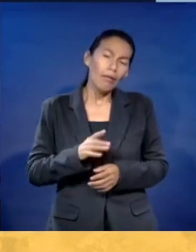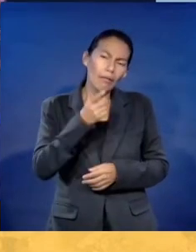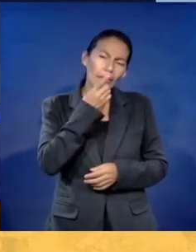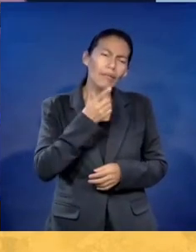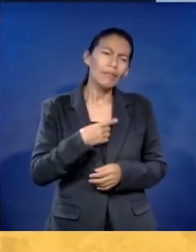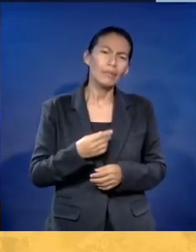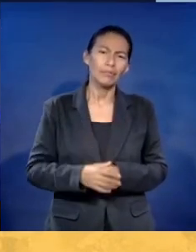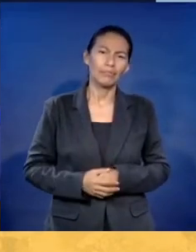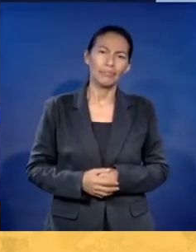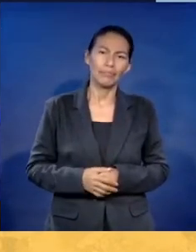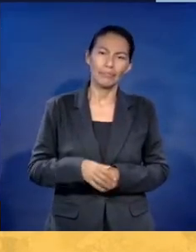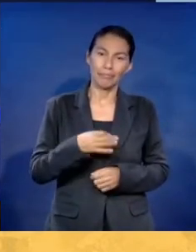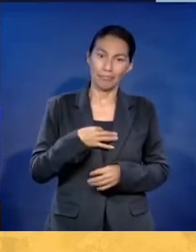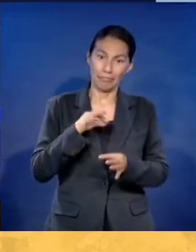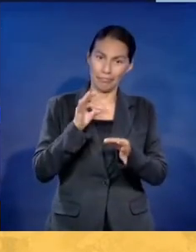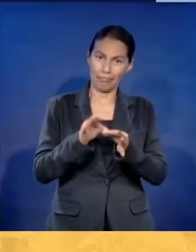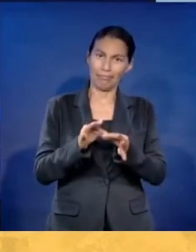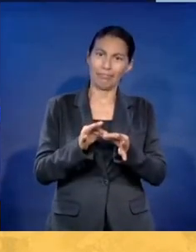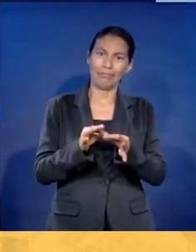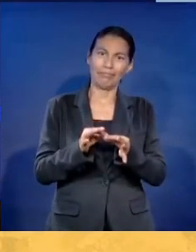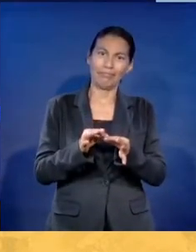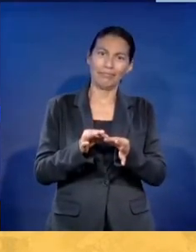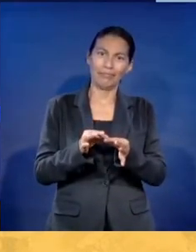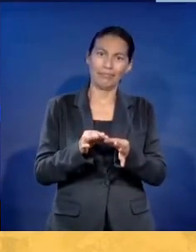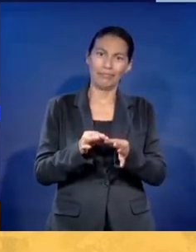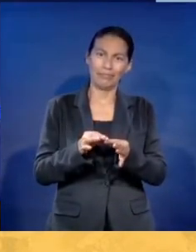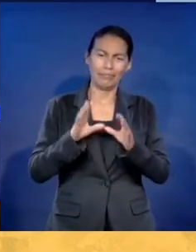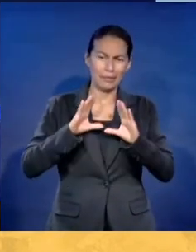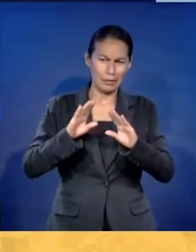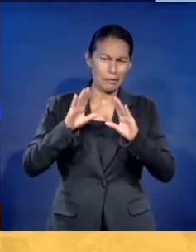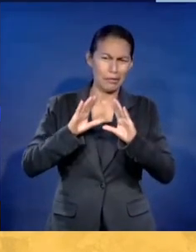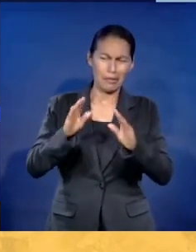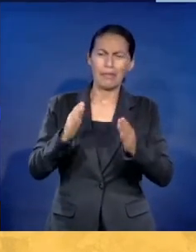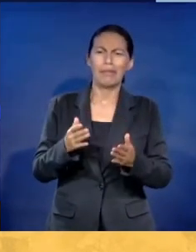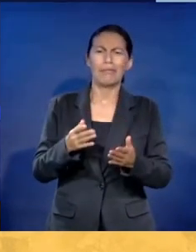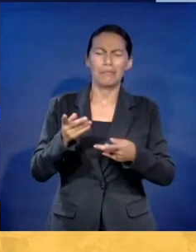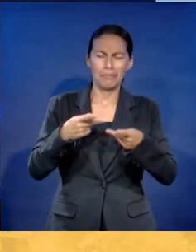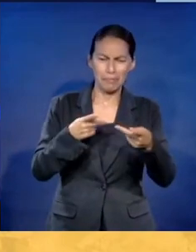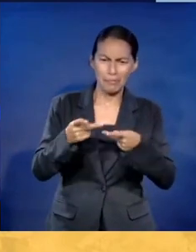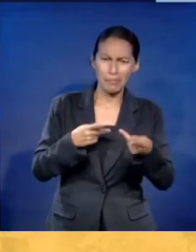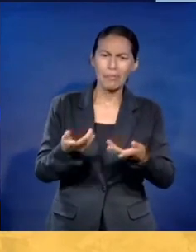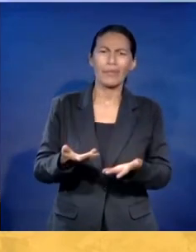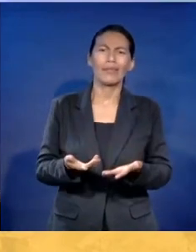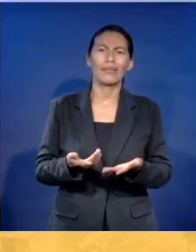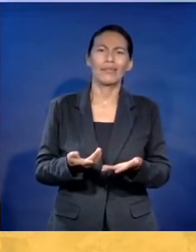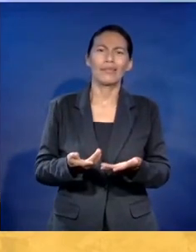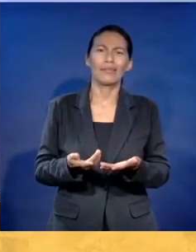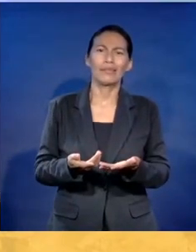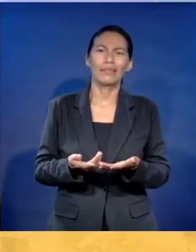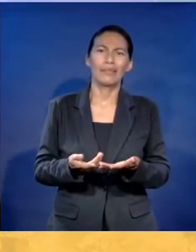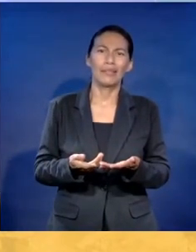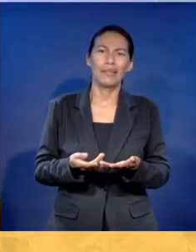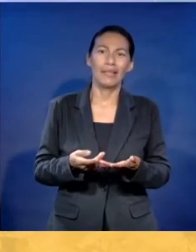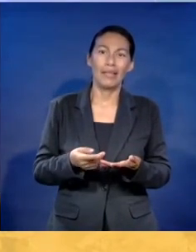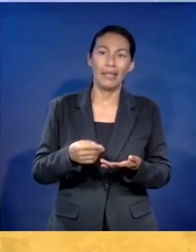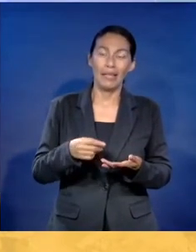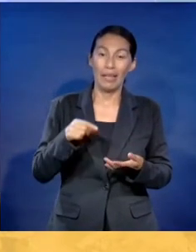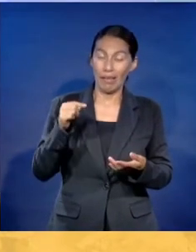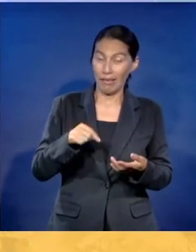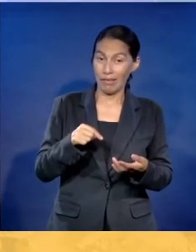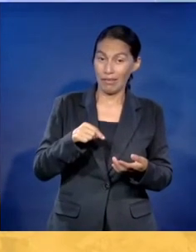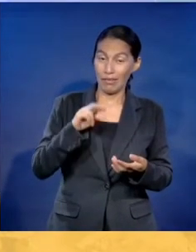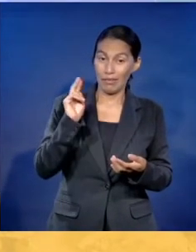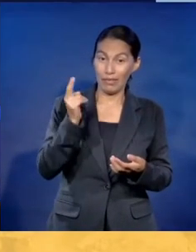yo estaba listo para pues doctrina teología No yo bien preparado qué maestros tan bendecidos hay en patame sí